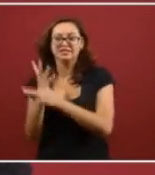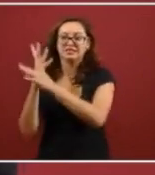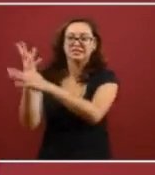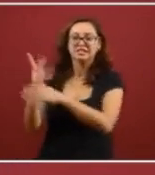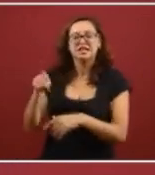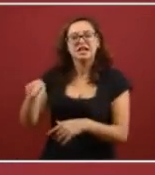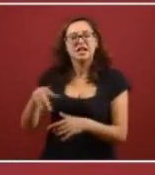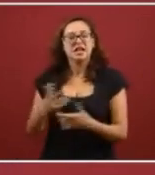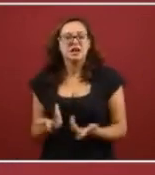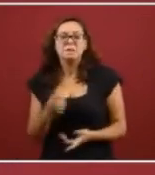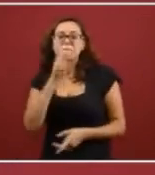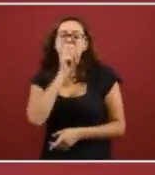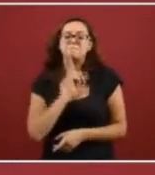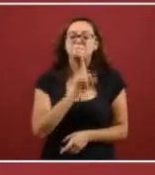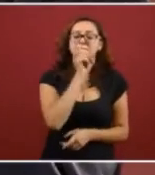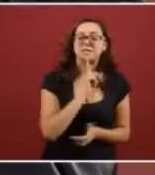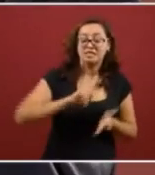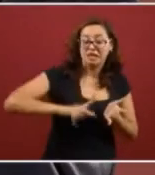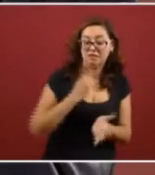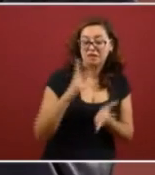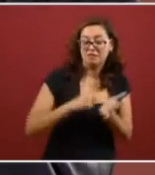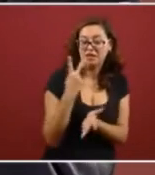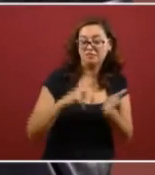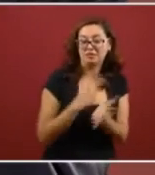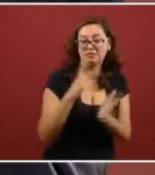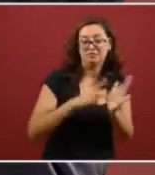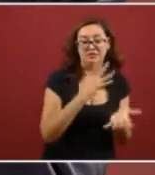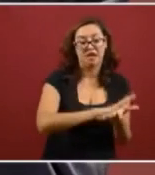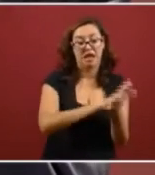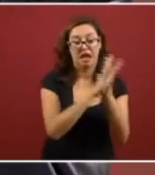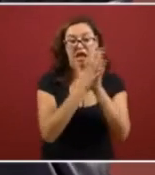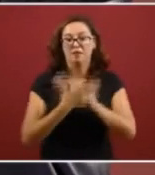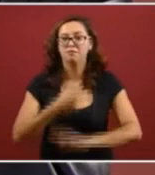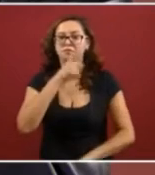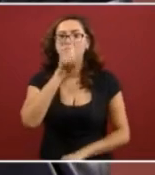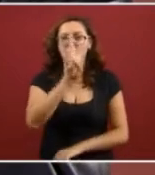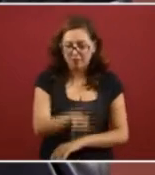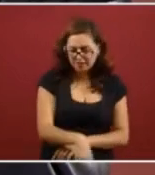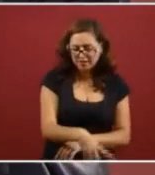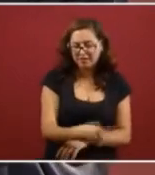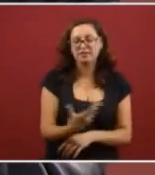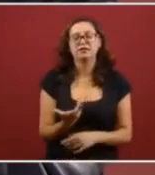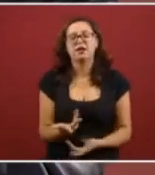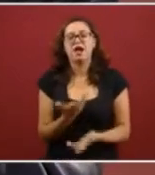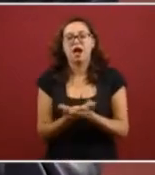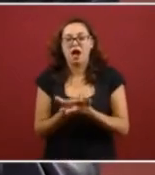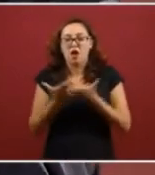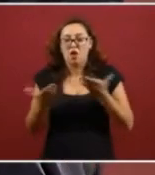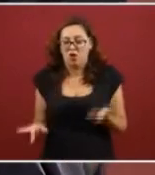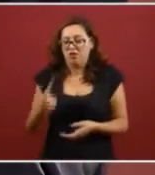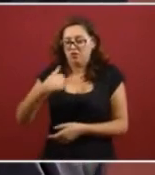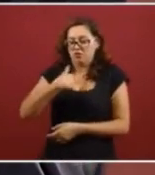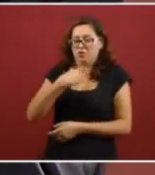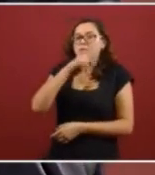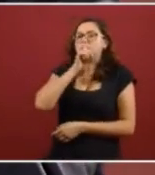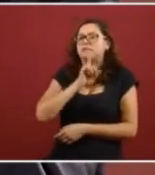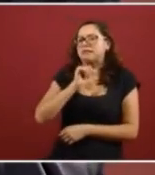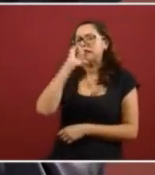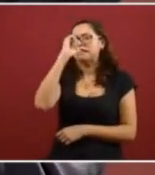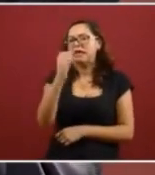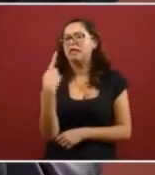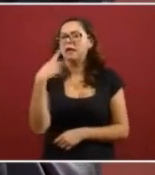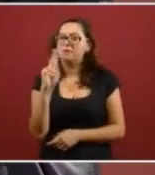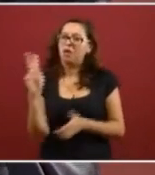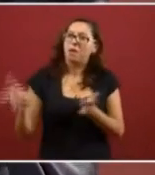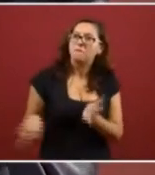Goebbels, veces puede convertir en verdad. That no if you repeat something over and over again, that is lie, that it can tanto, become